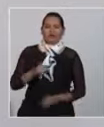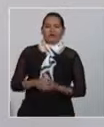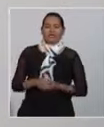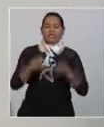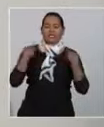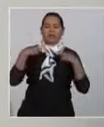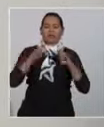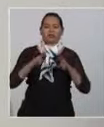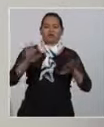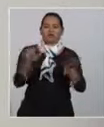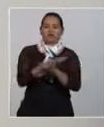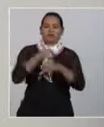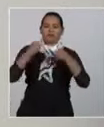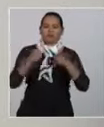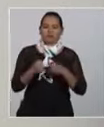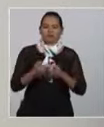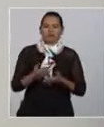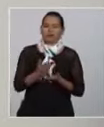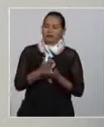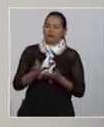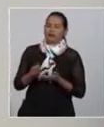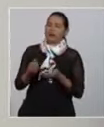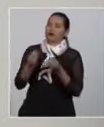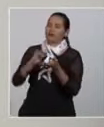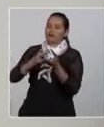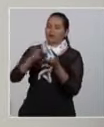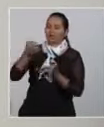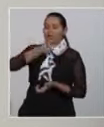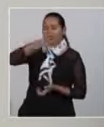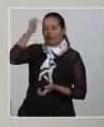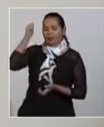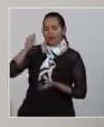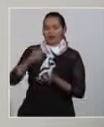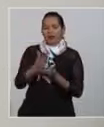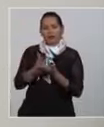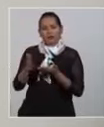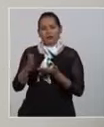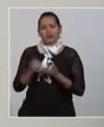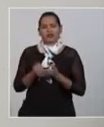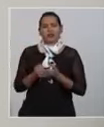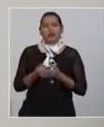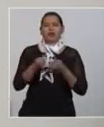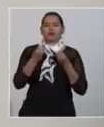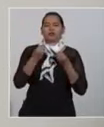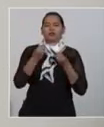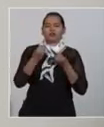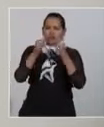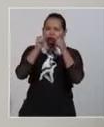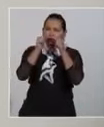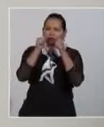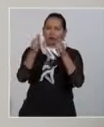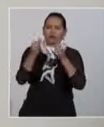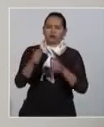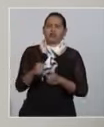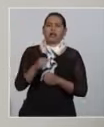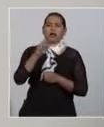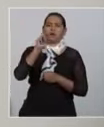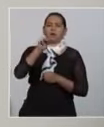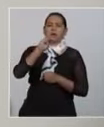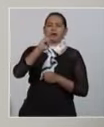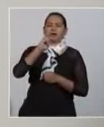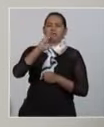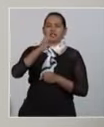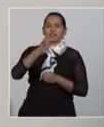Muchas gracias, candidato. Vamos ahora a escuchar al candidato Michel Chaín, del Partido Verde